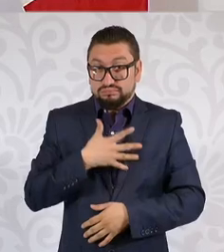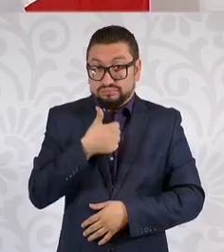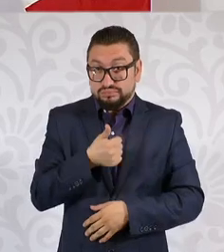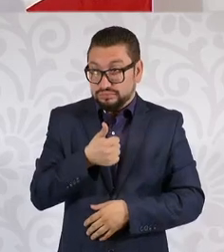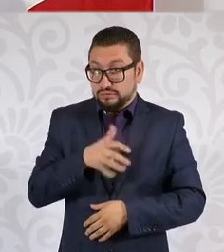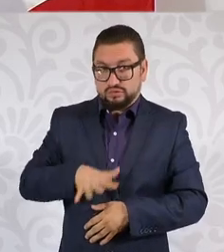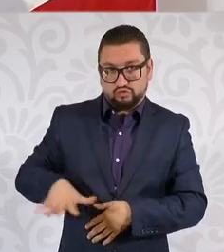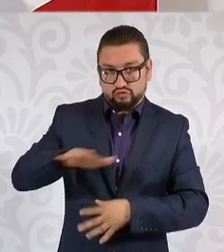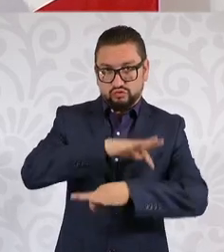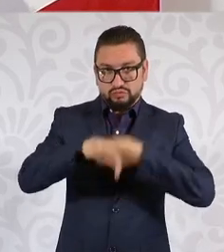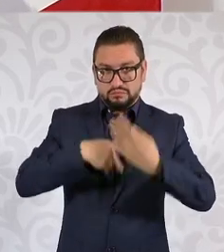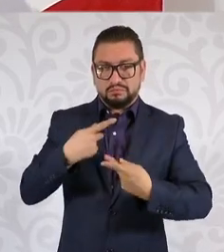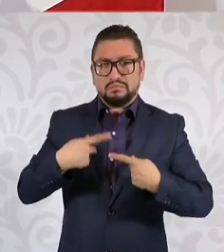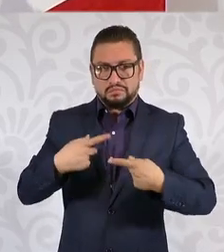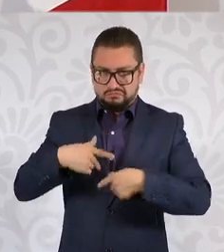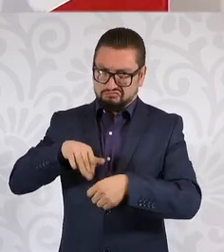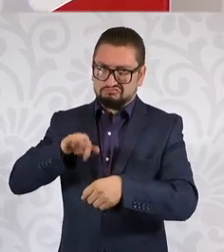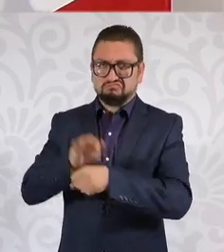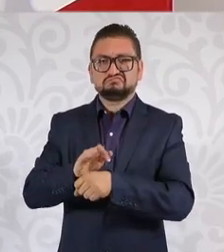va a ayudar.